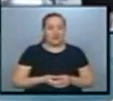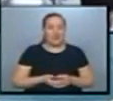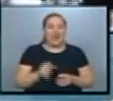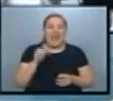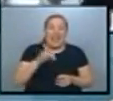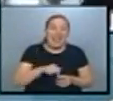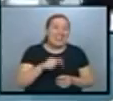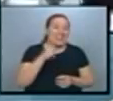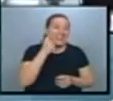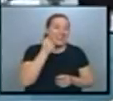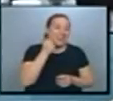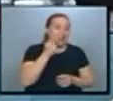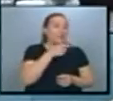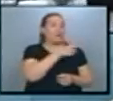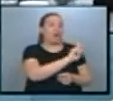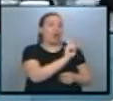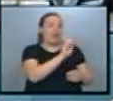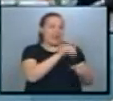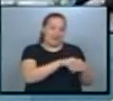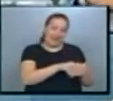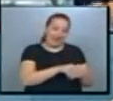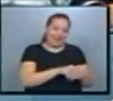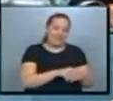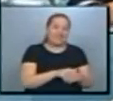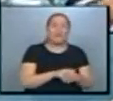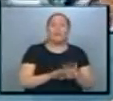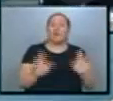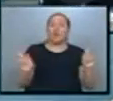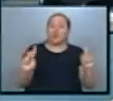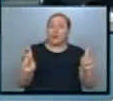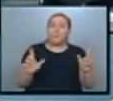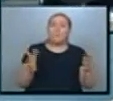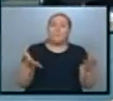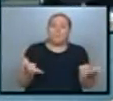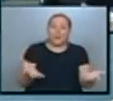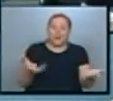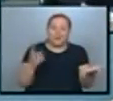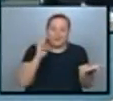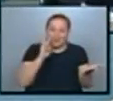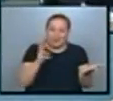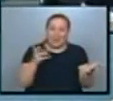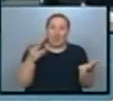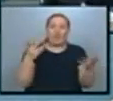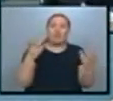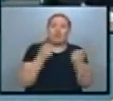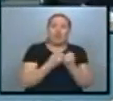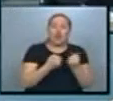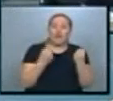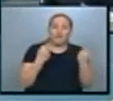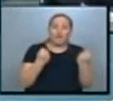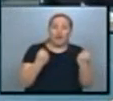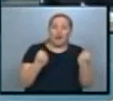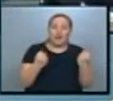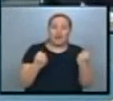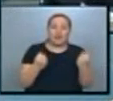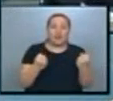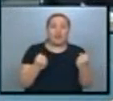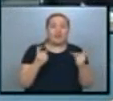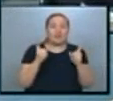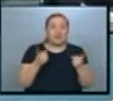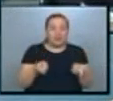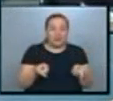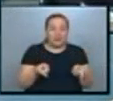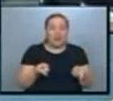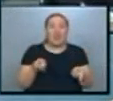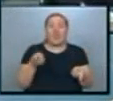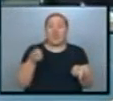En todo este lío. Vos no te metas, ¿no? Porque no. No, pero fíjate. Fíjate que ha sido tan el choque tan sí, fuerte, sí, que hasta para admiten